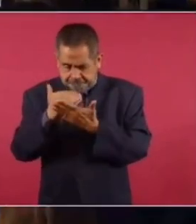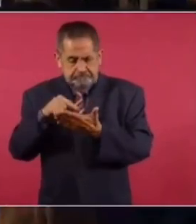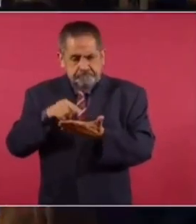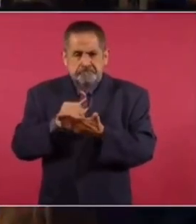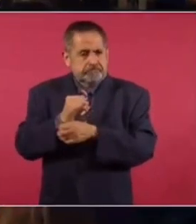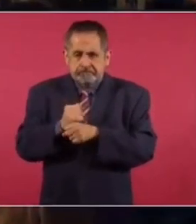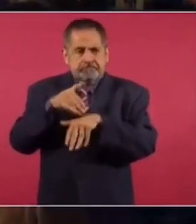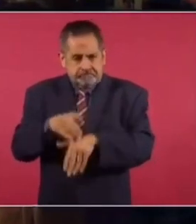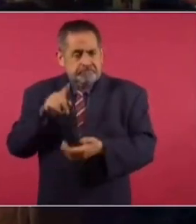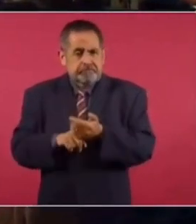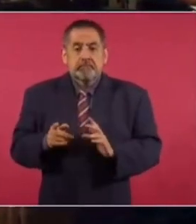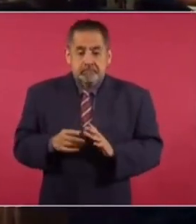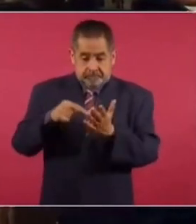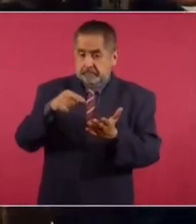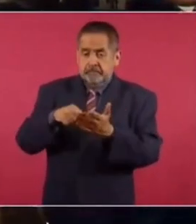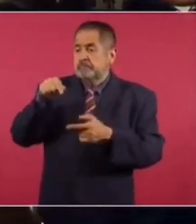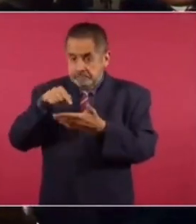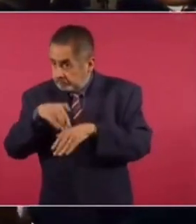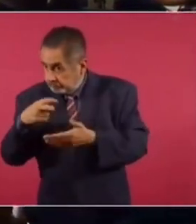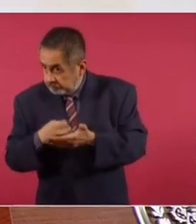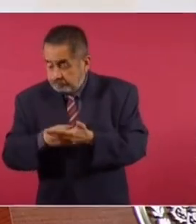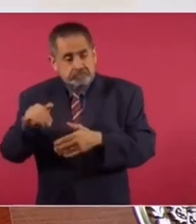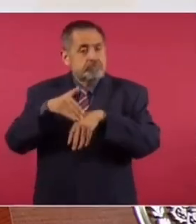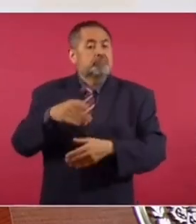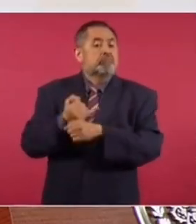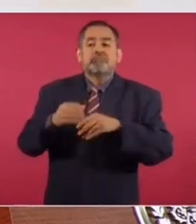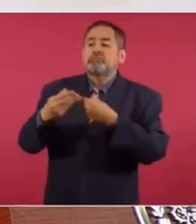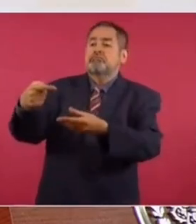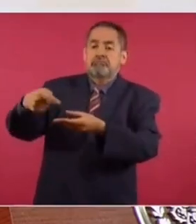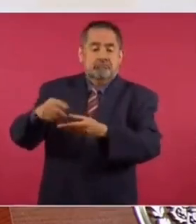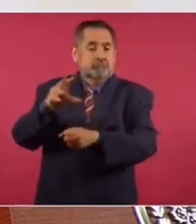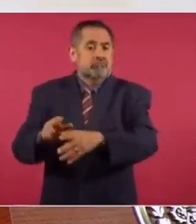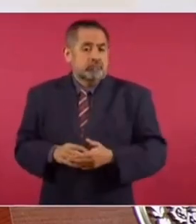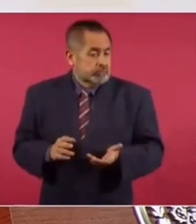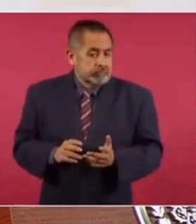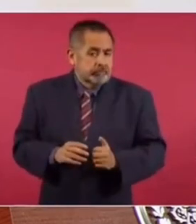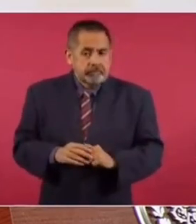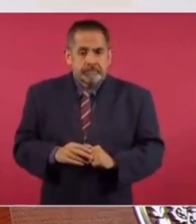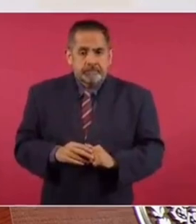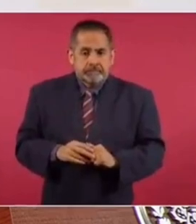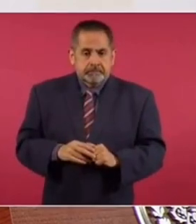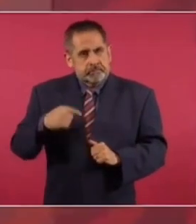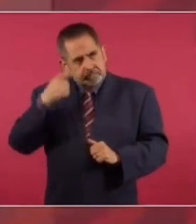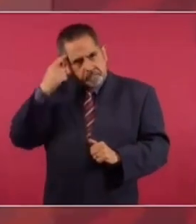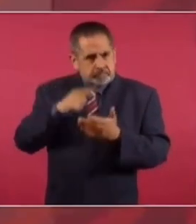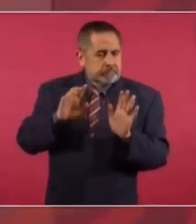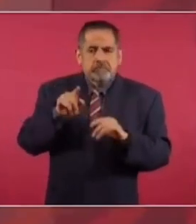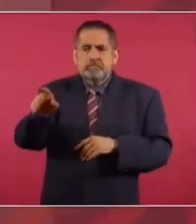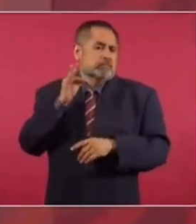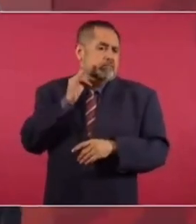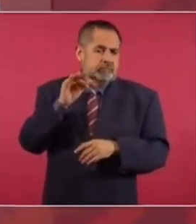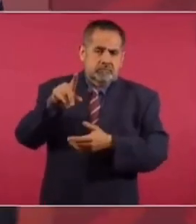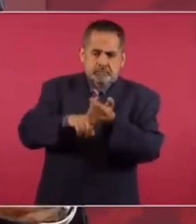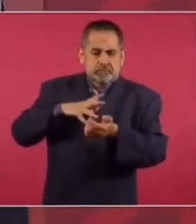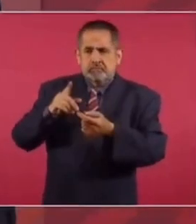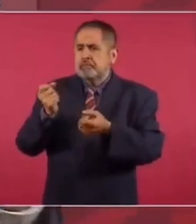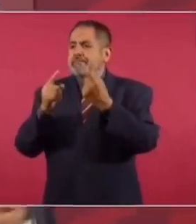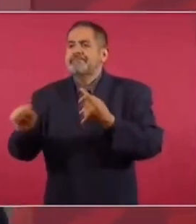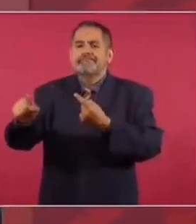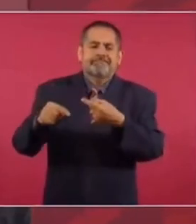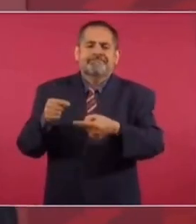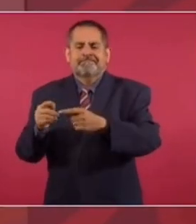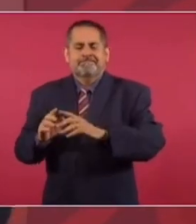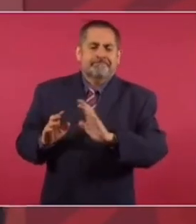informe y actúa en función de ese informe. Yo tengo otros datos. Y no dudo de que en la fiscalía pues haya habido